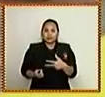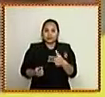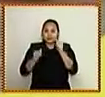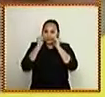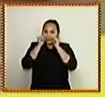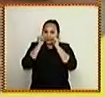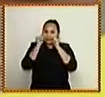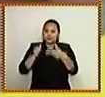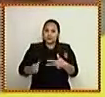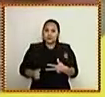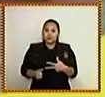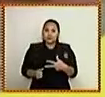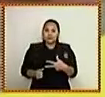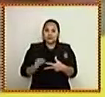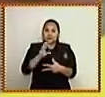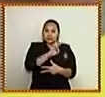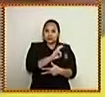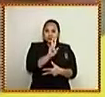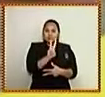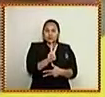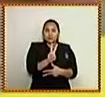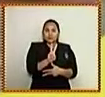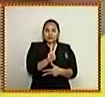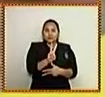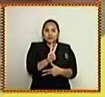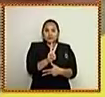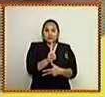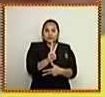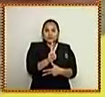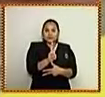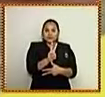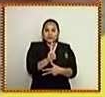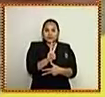Atentos, y este es 72. Segundo número.